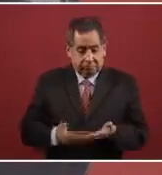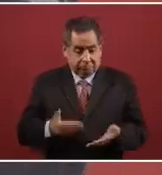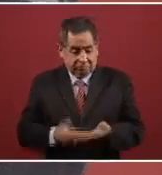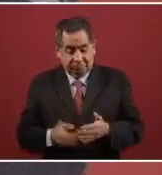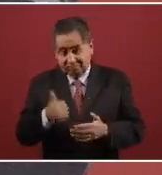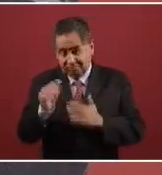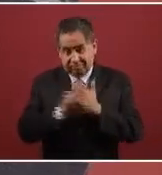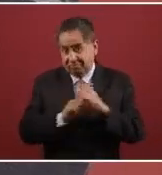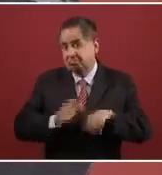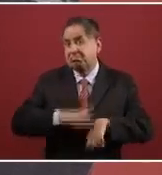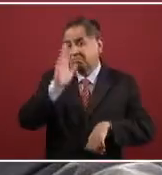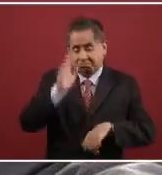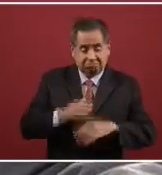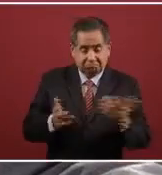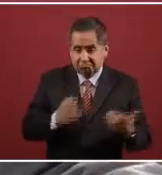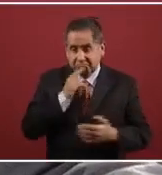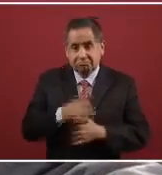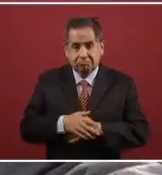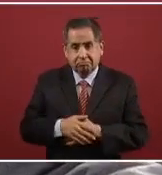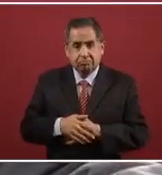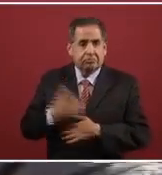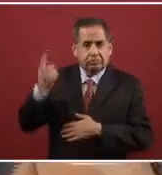6 meses.